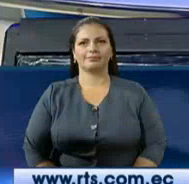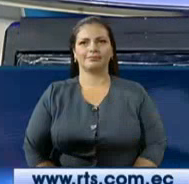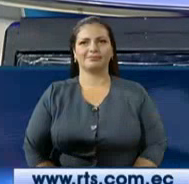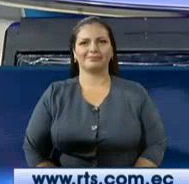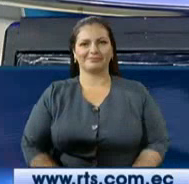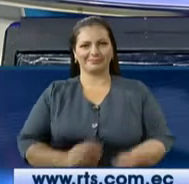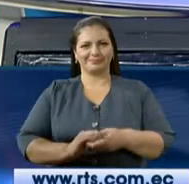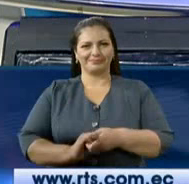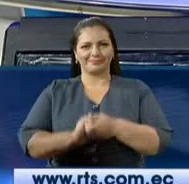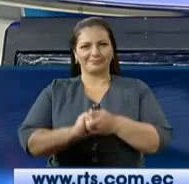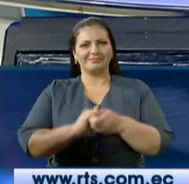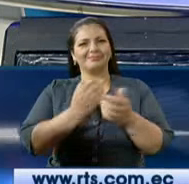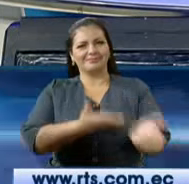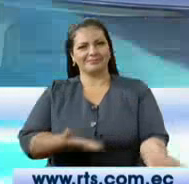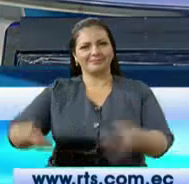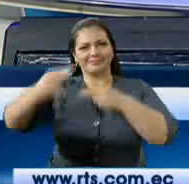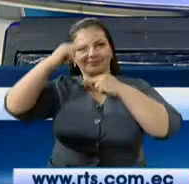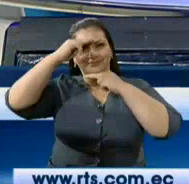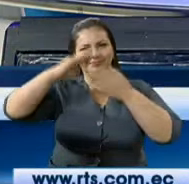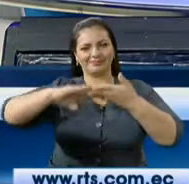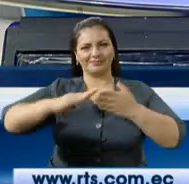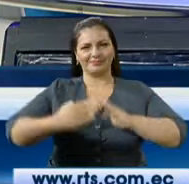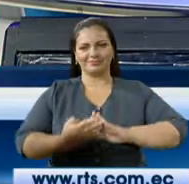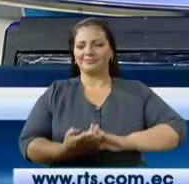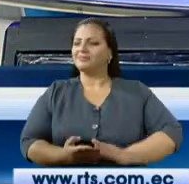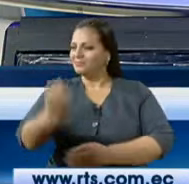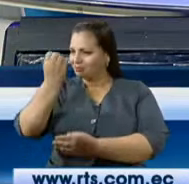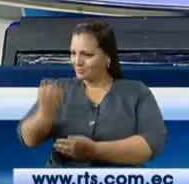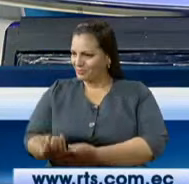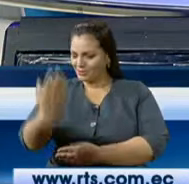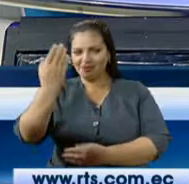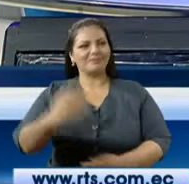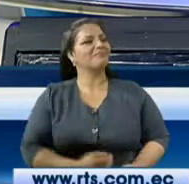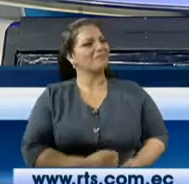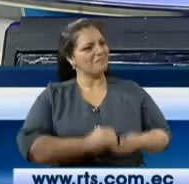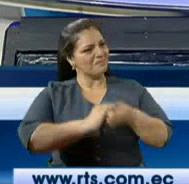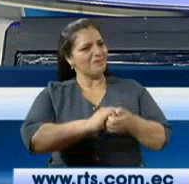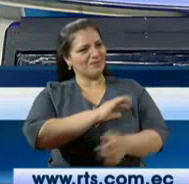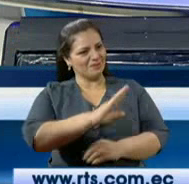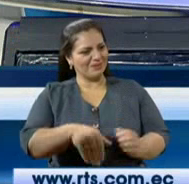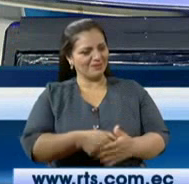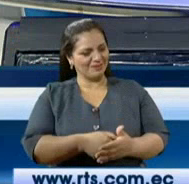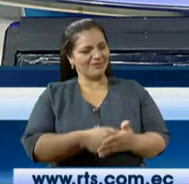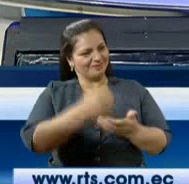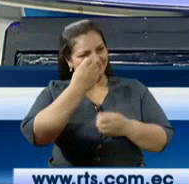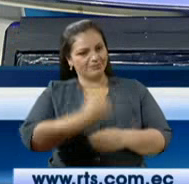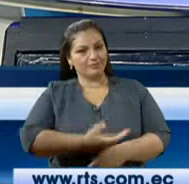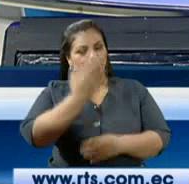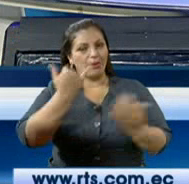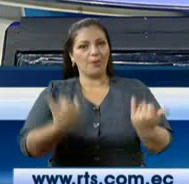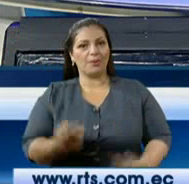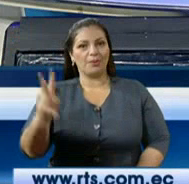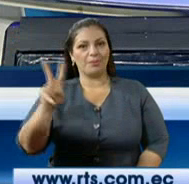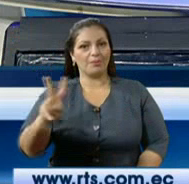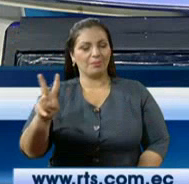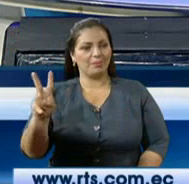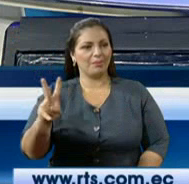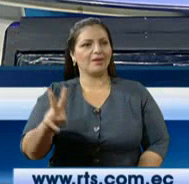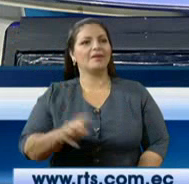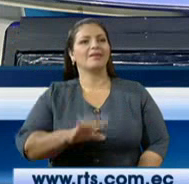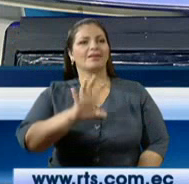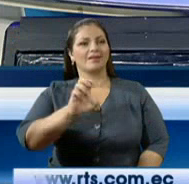Amigos televidentes, bienvenidos a la noticia de la comunidad. Marcelita, buenos días. Hugo, amigos televidentes, viernes, fin de semana. 15 la